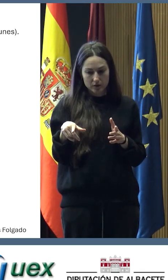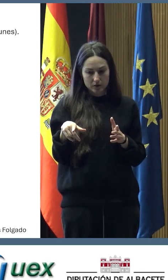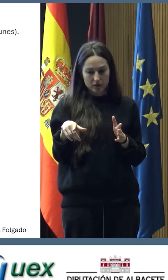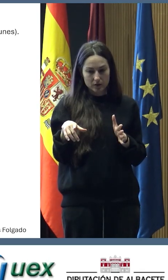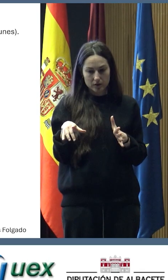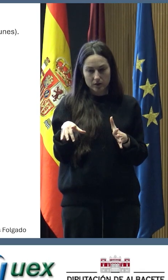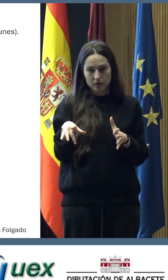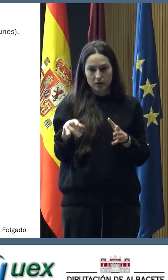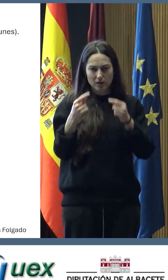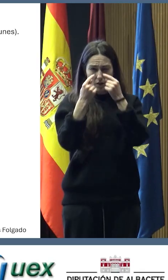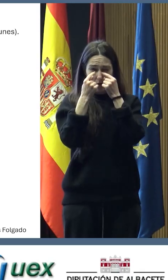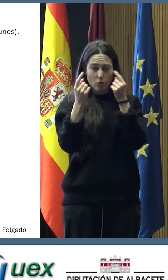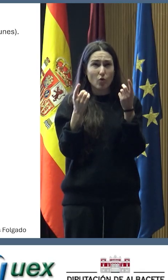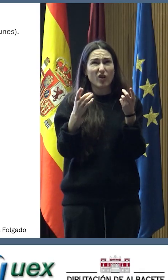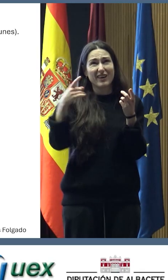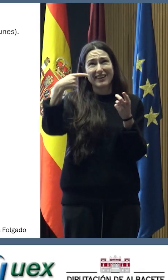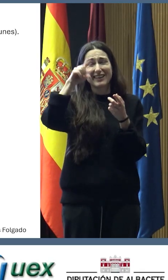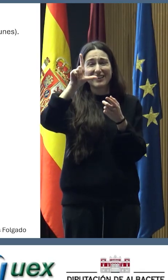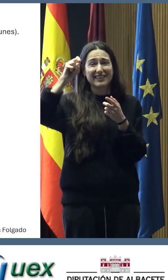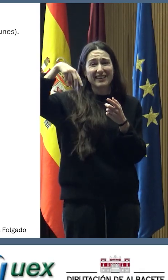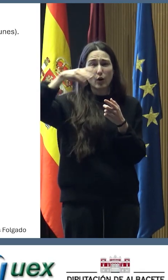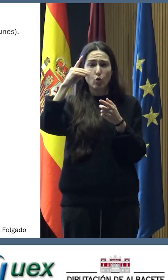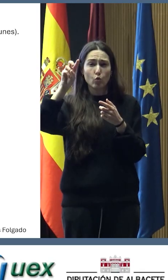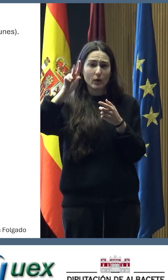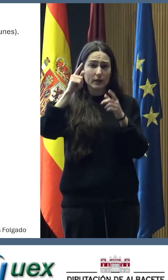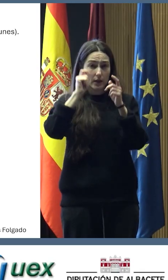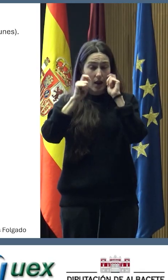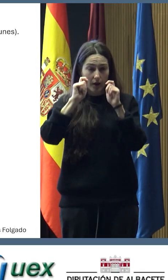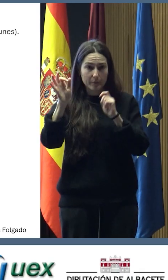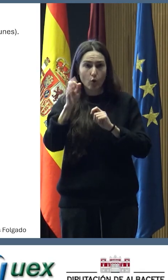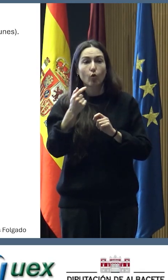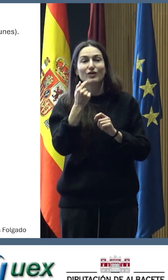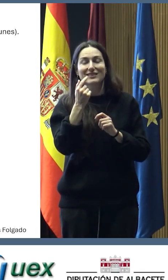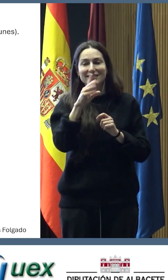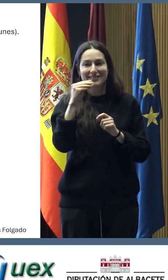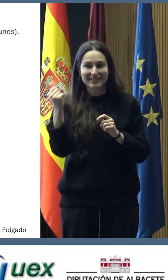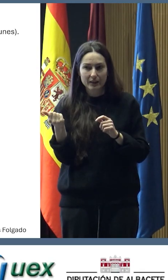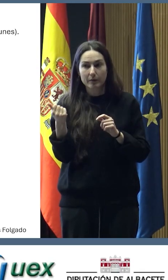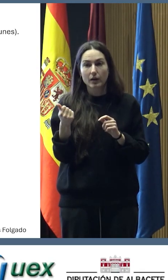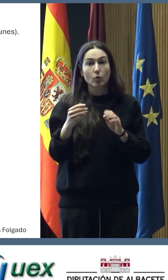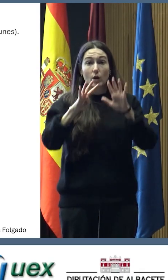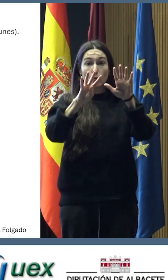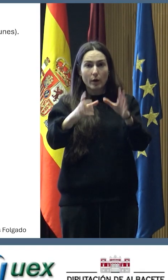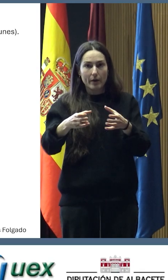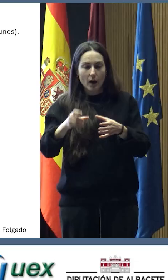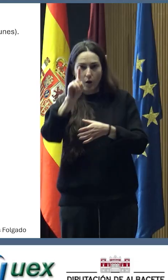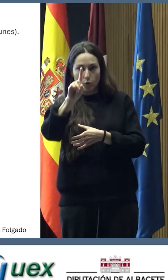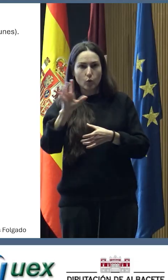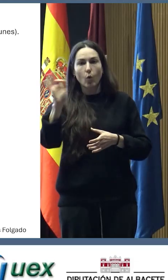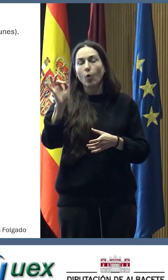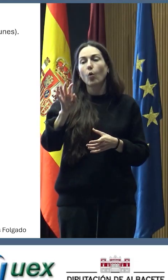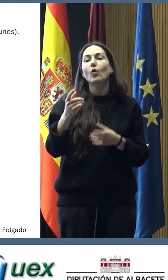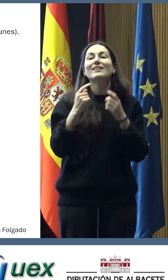glándulas lacrimales o salivares, también es de 9 a 1. O la tiroiditis de Hashimoto,